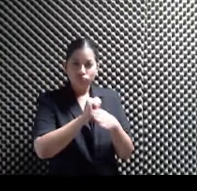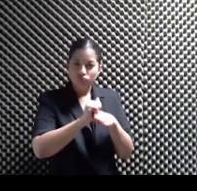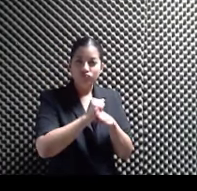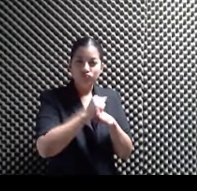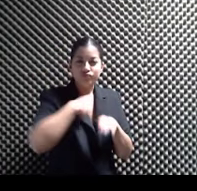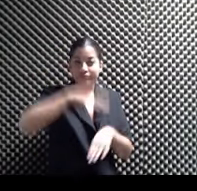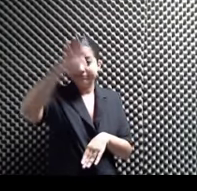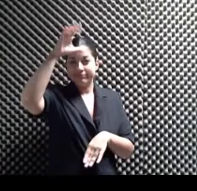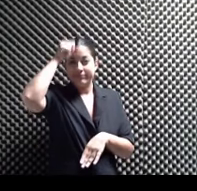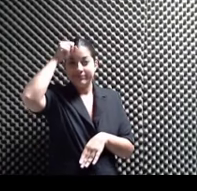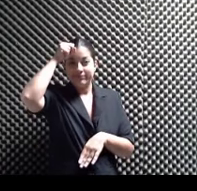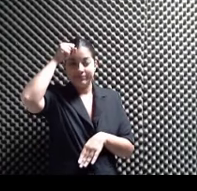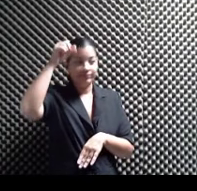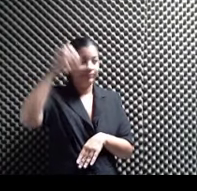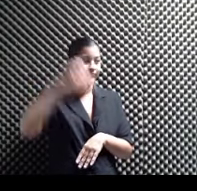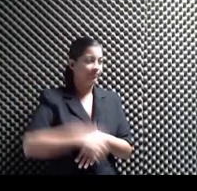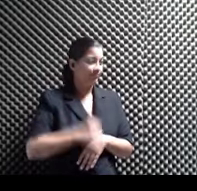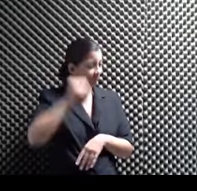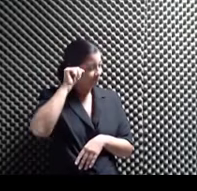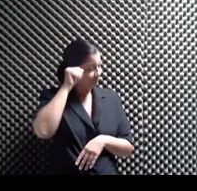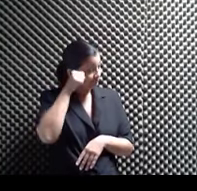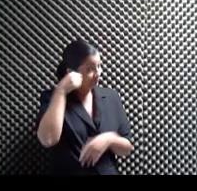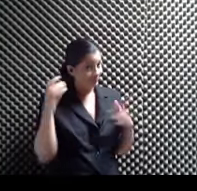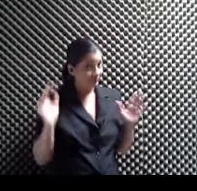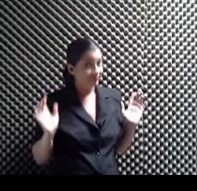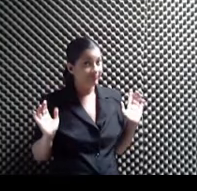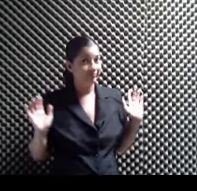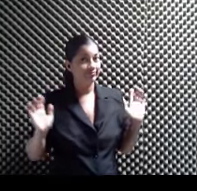una memoria Física Ya física Exacto